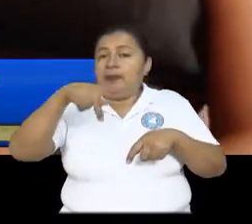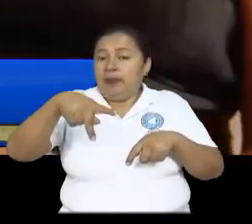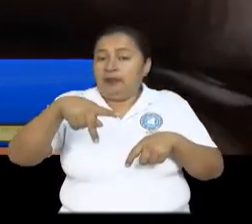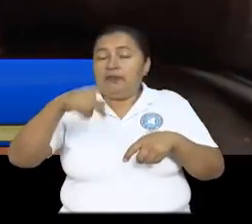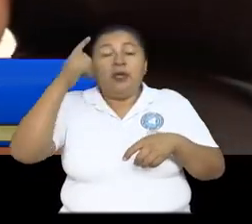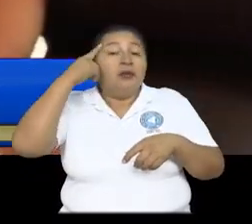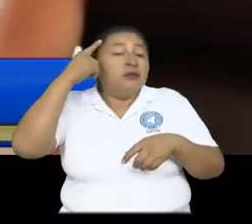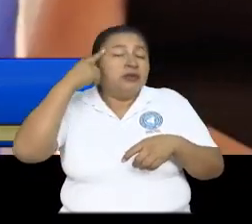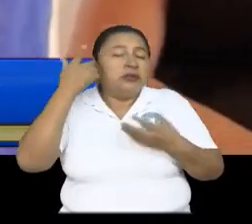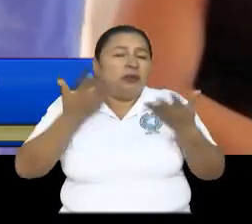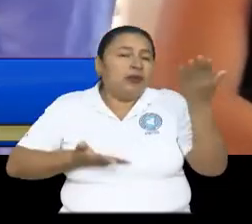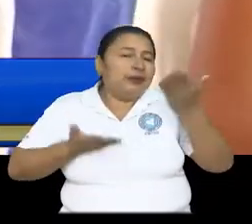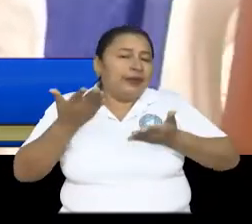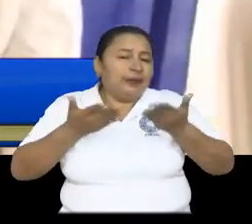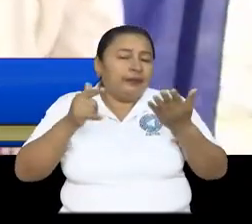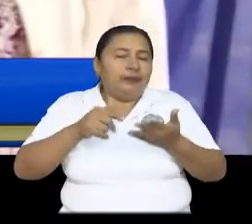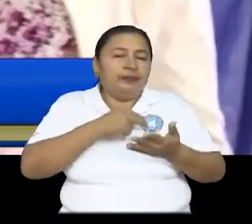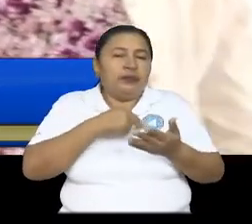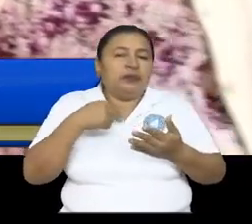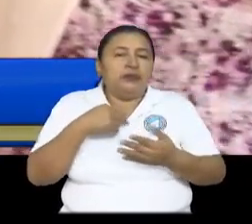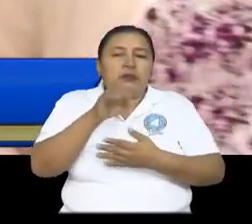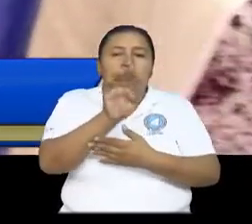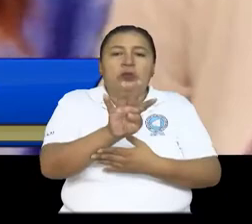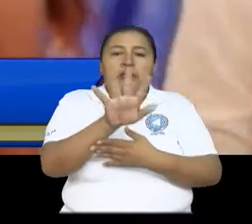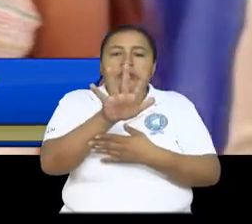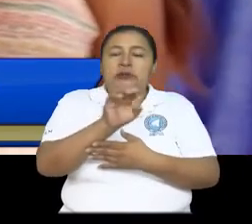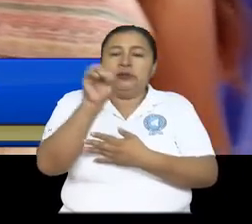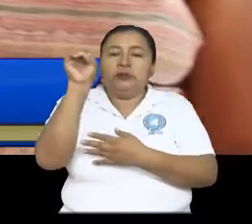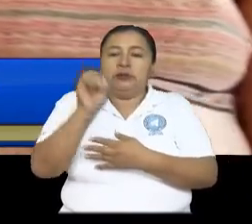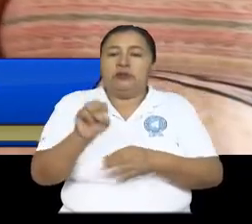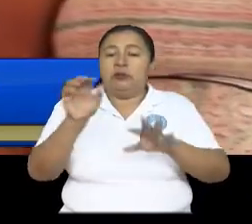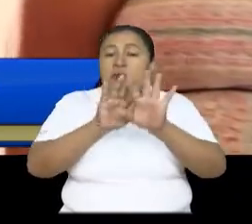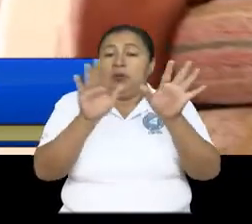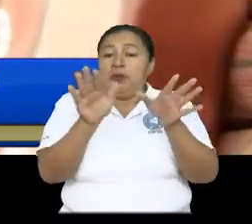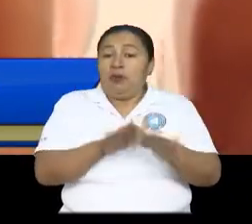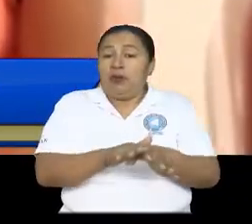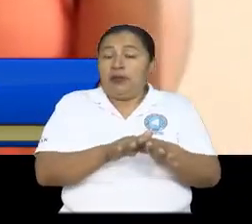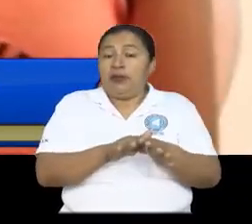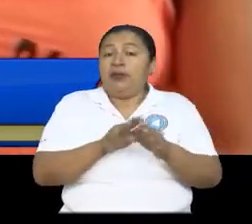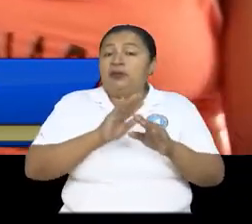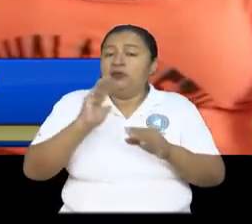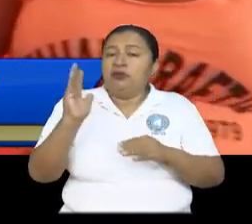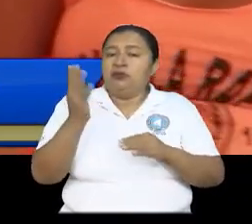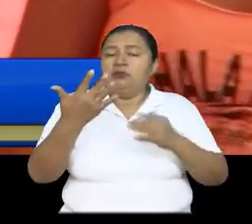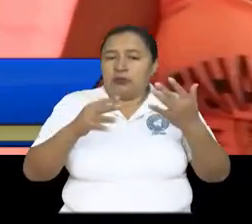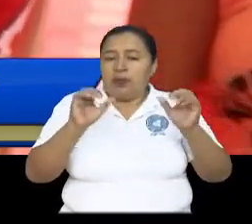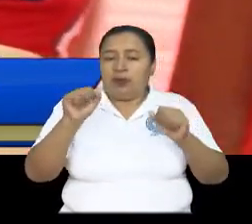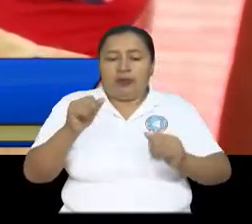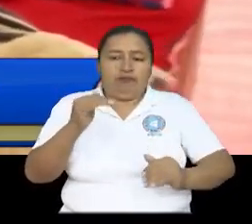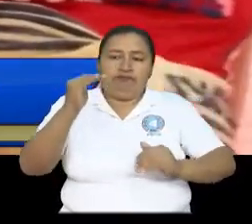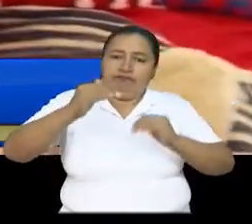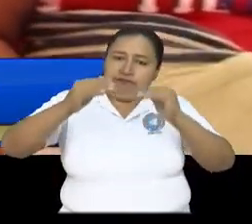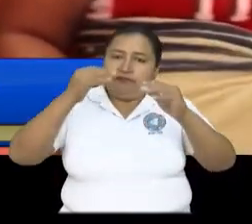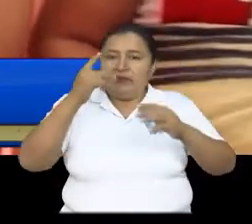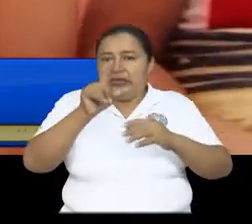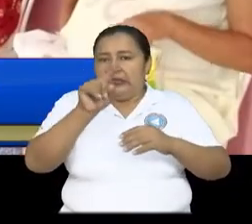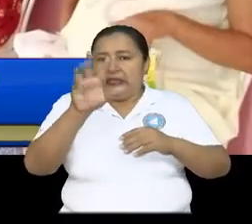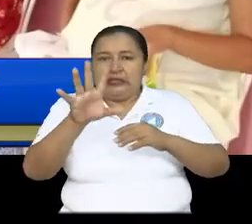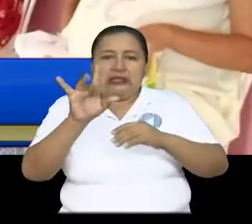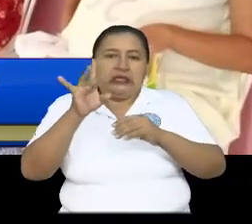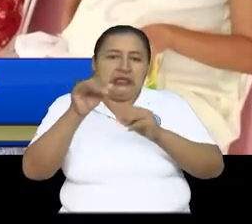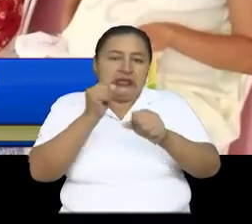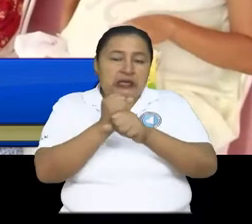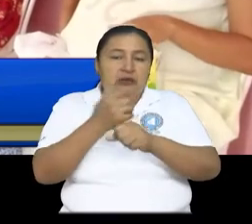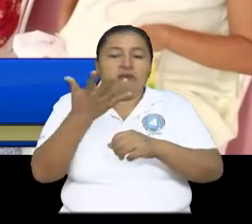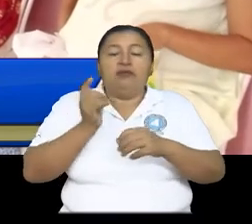planteándonos al menos hacer al 45 por ciento de las mujeres en en edad fértil una vez iniciada la